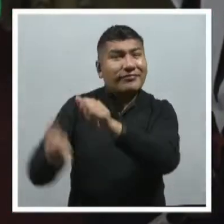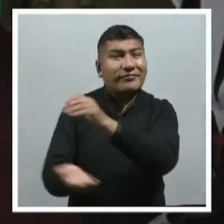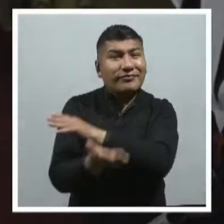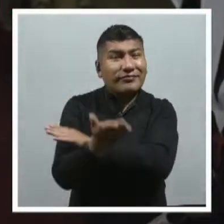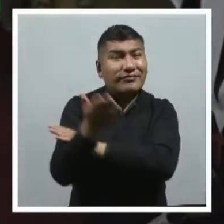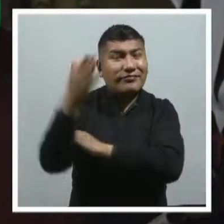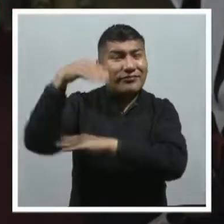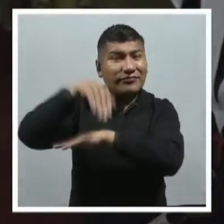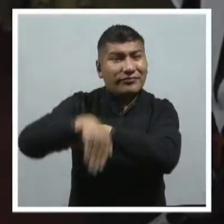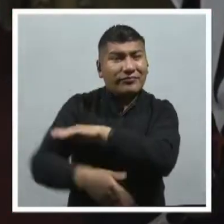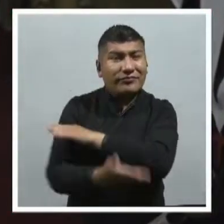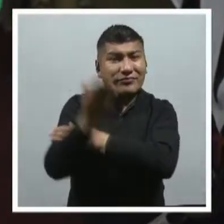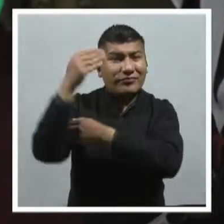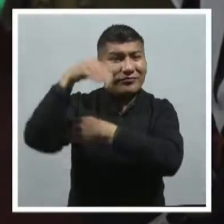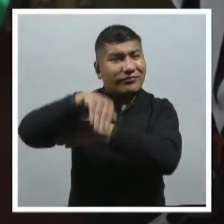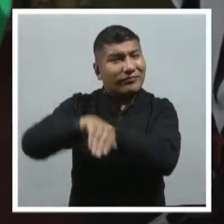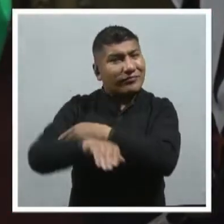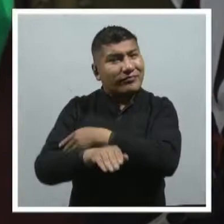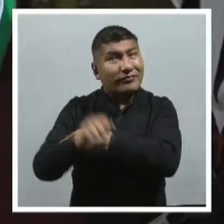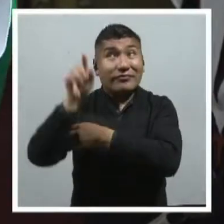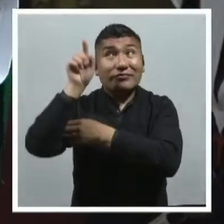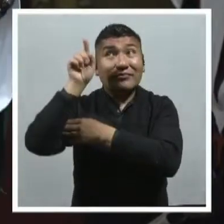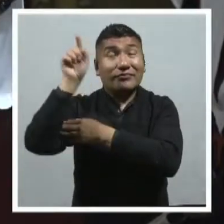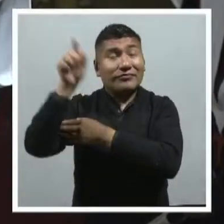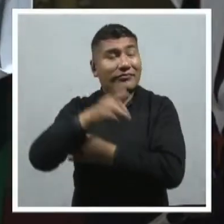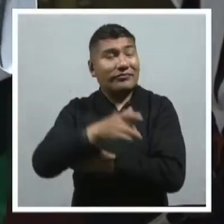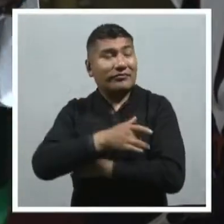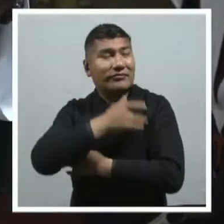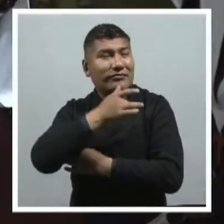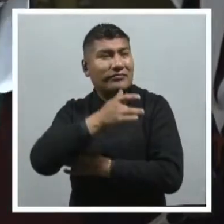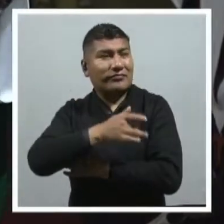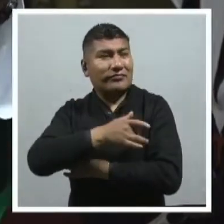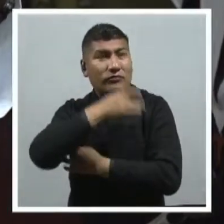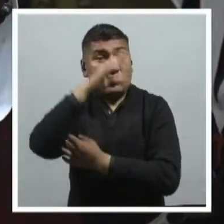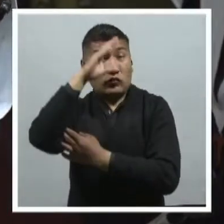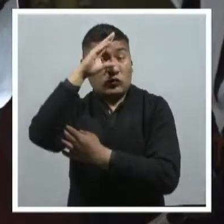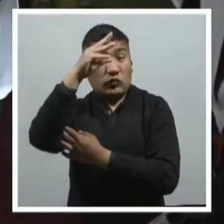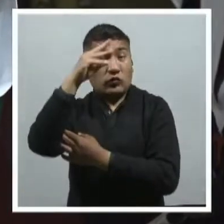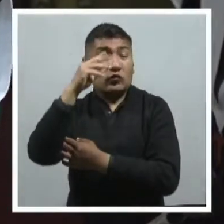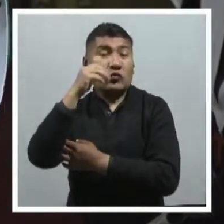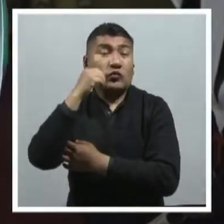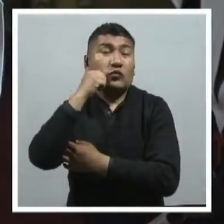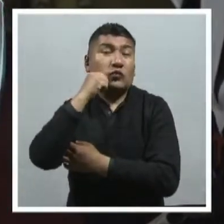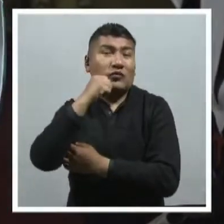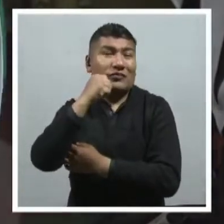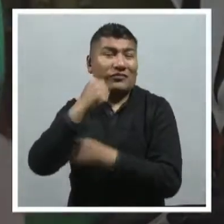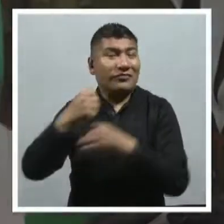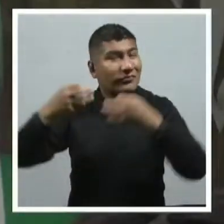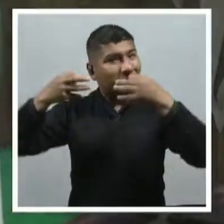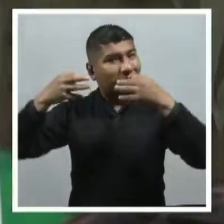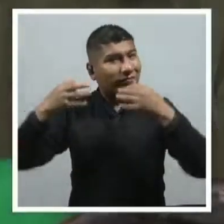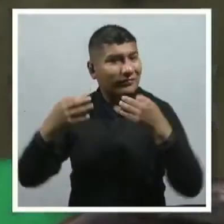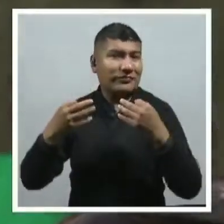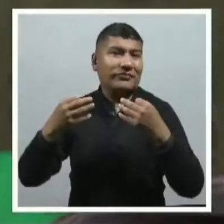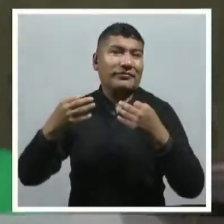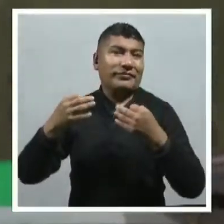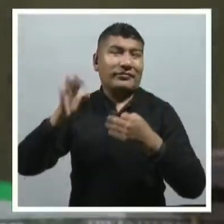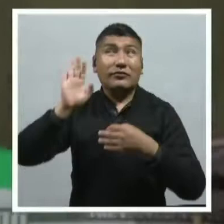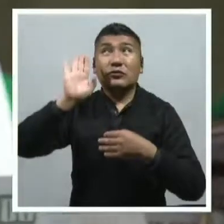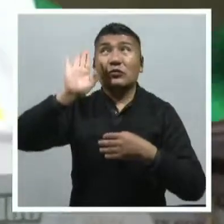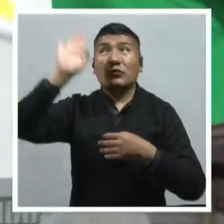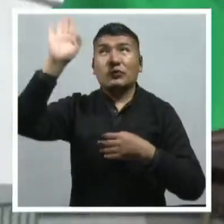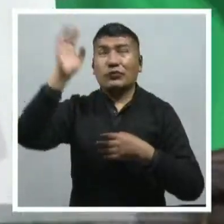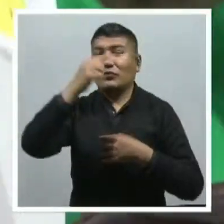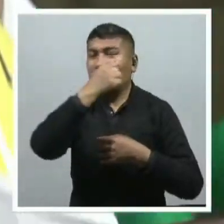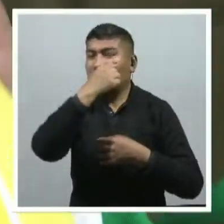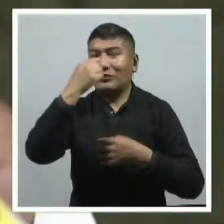noche, que te permite y te hace sentir un hombre y una mujer realizado ante los ojos de Dios